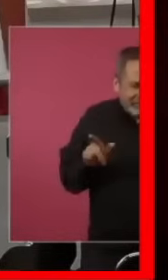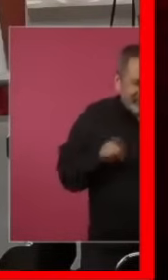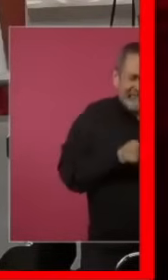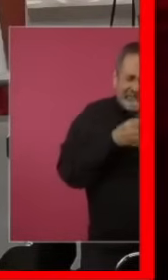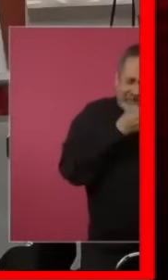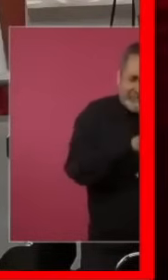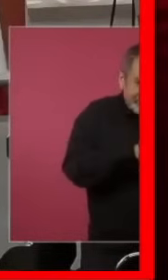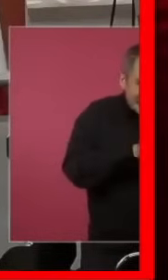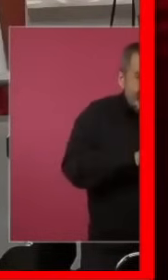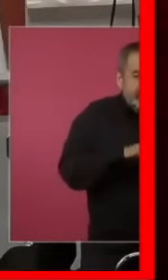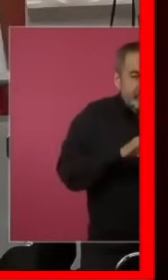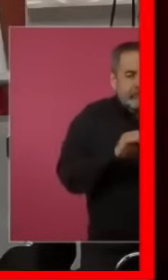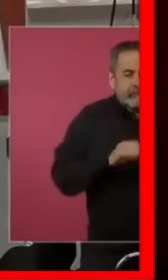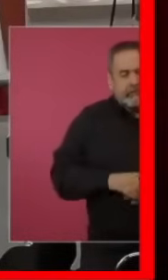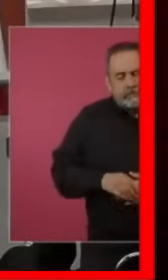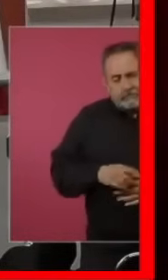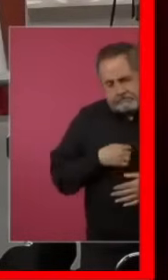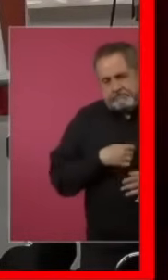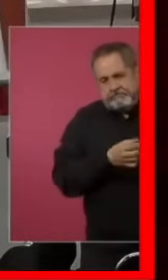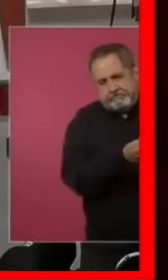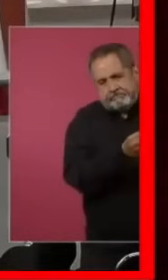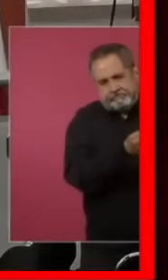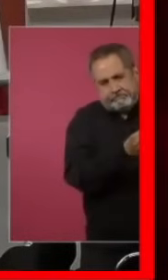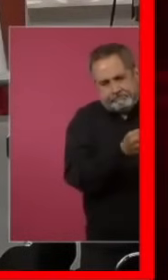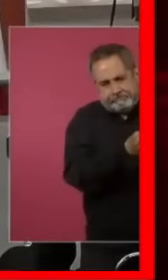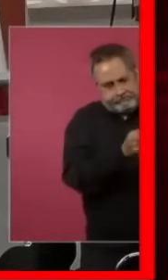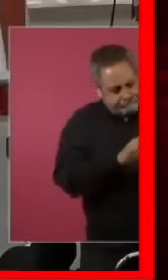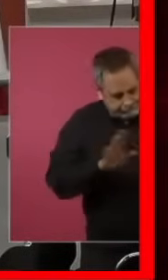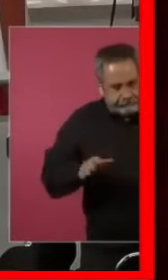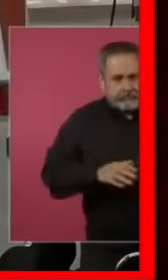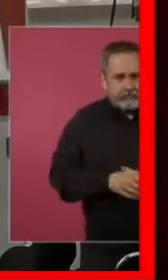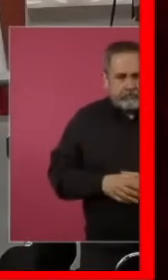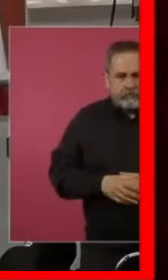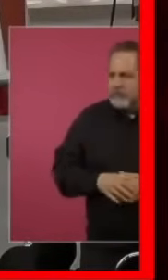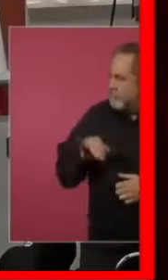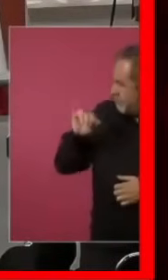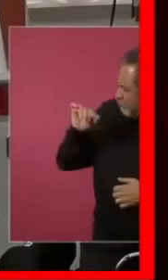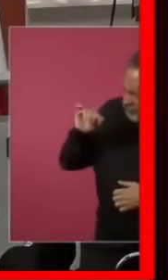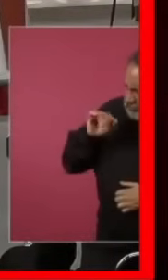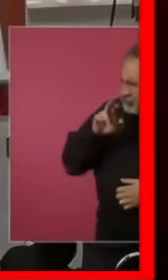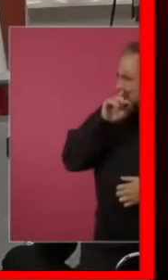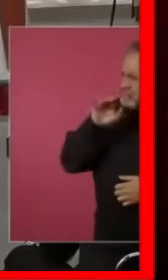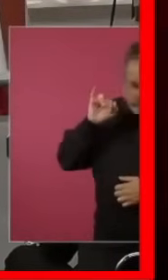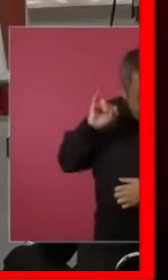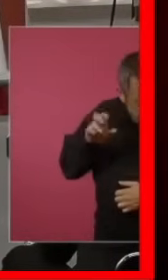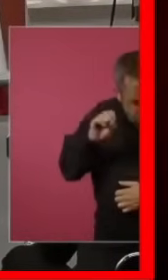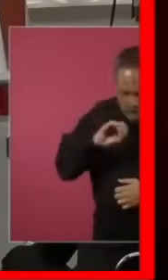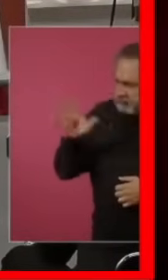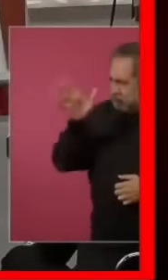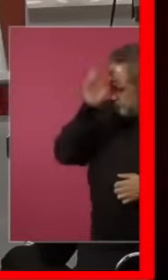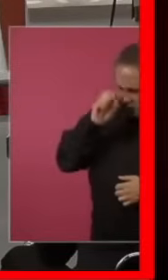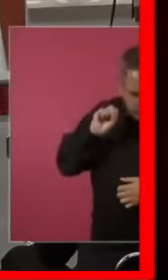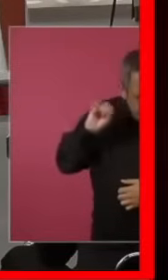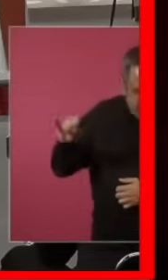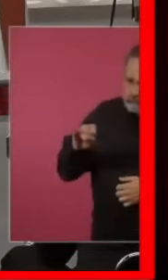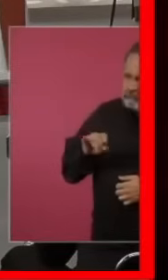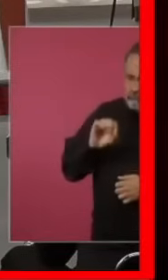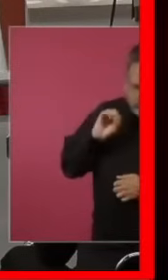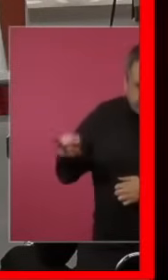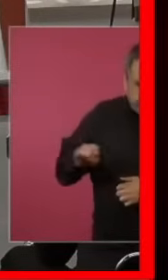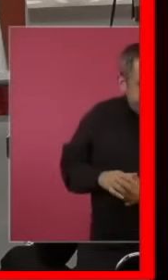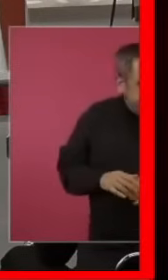Y ya les explico. Sí, ¿Cómo no?